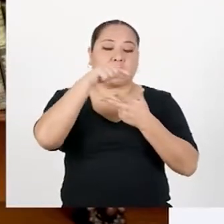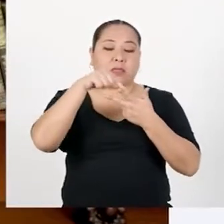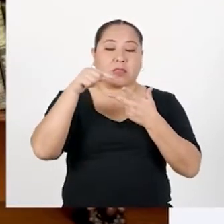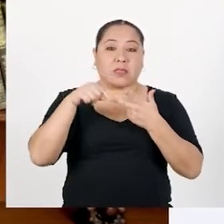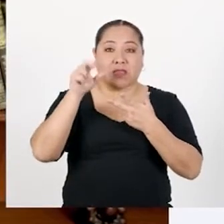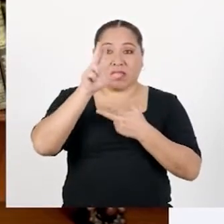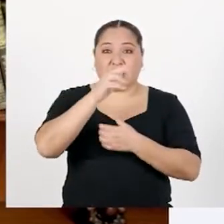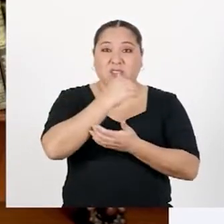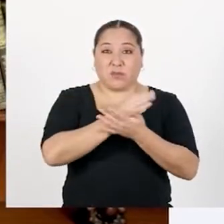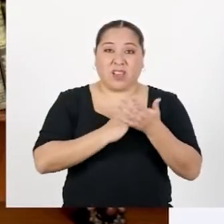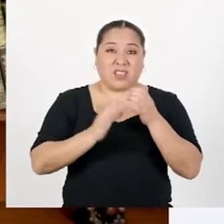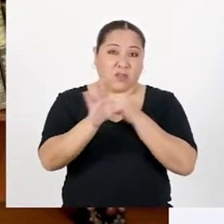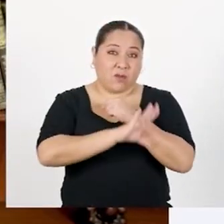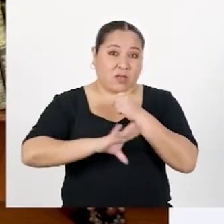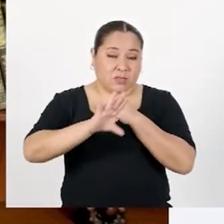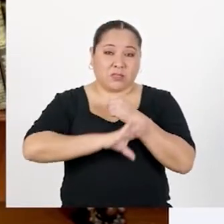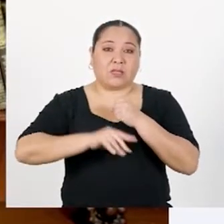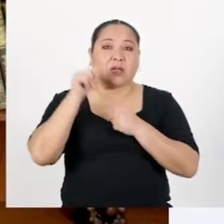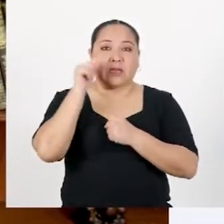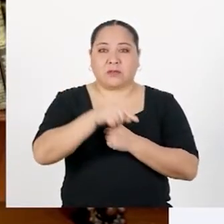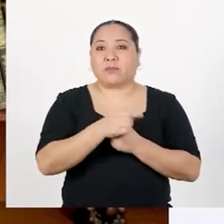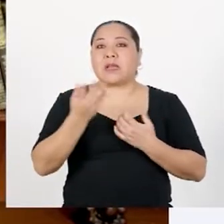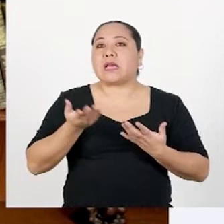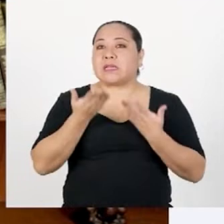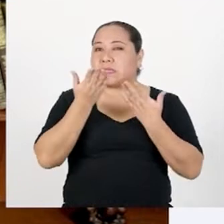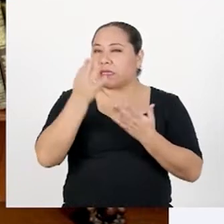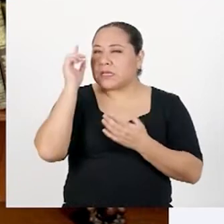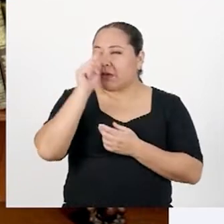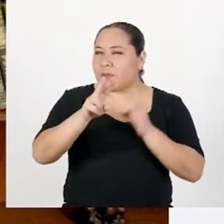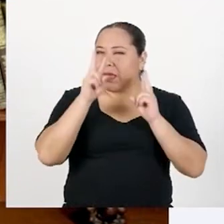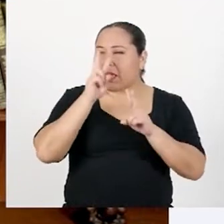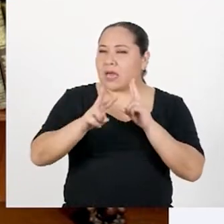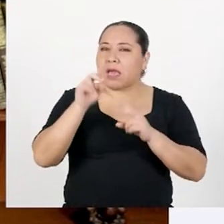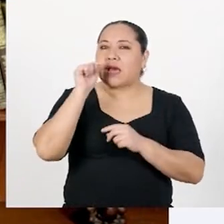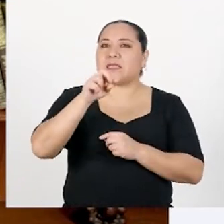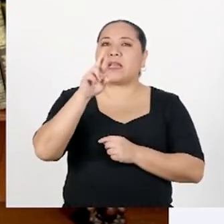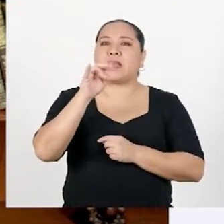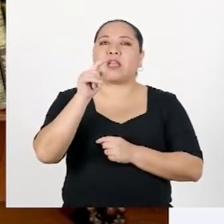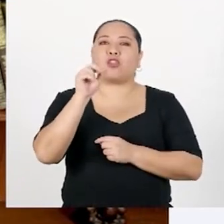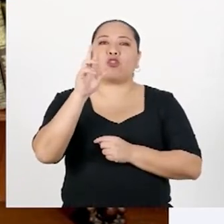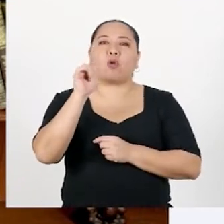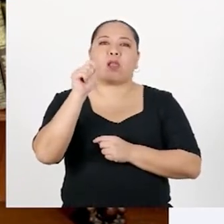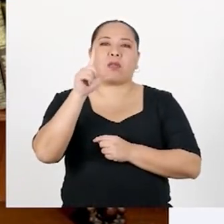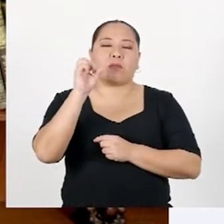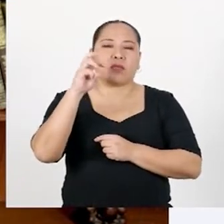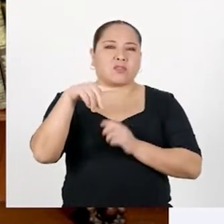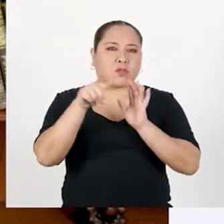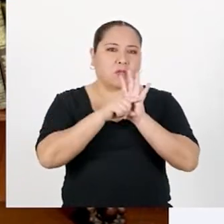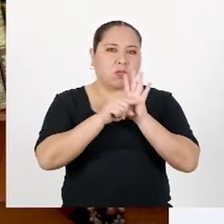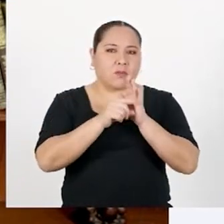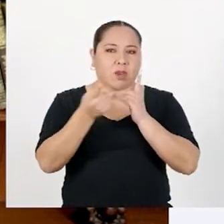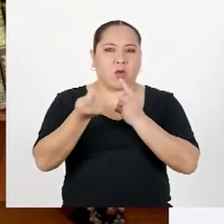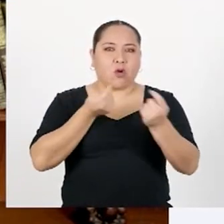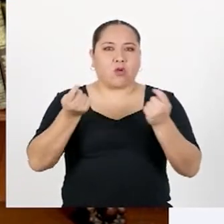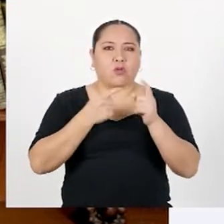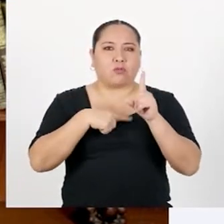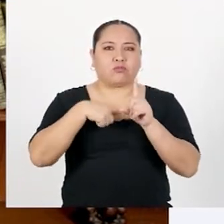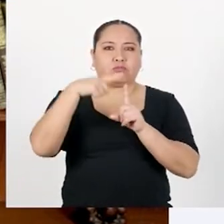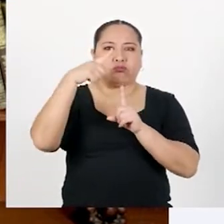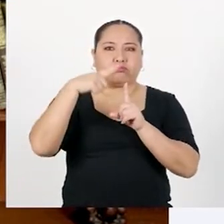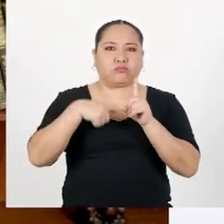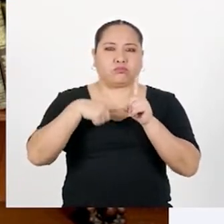tres elementos fundamentales para que se dé la retroalimentación negativa. Para controlar